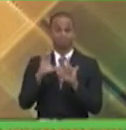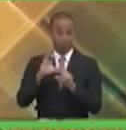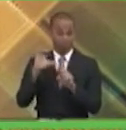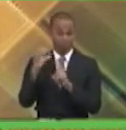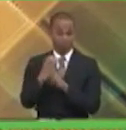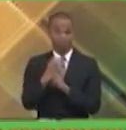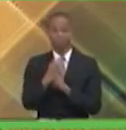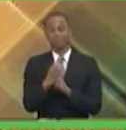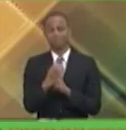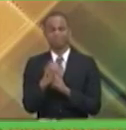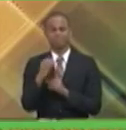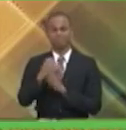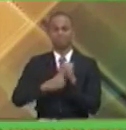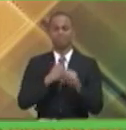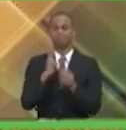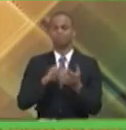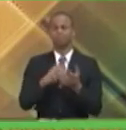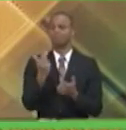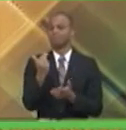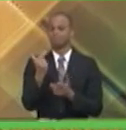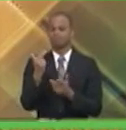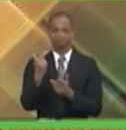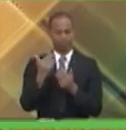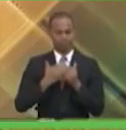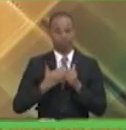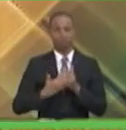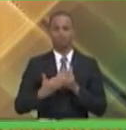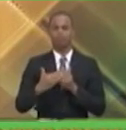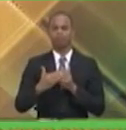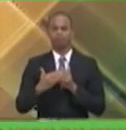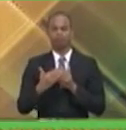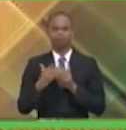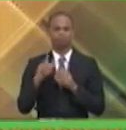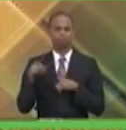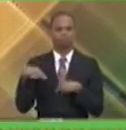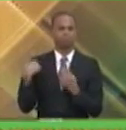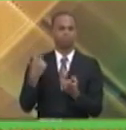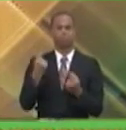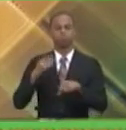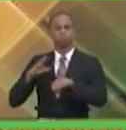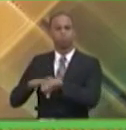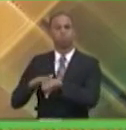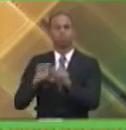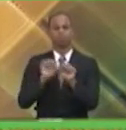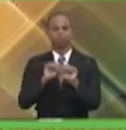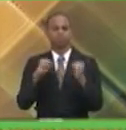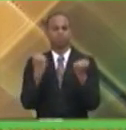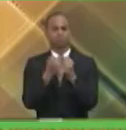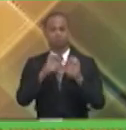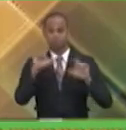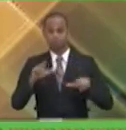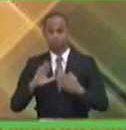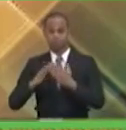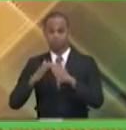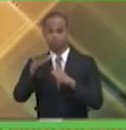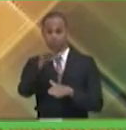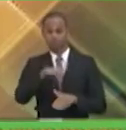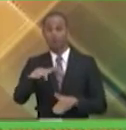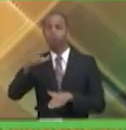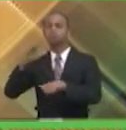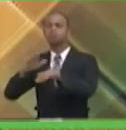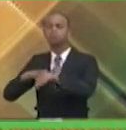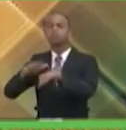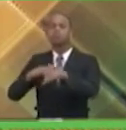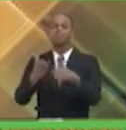Cultura. Desde el 2013, el Ministerio de Cultura ha convocado a la sociedad civil, a las comunidades, a